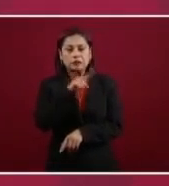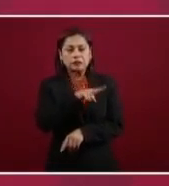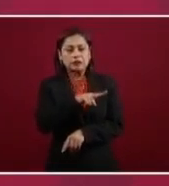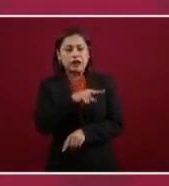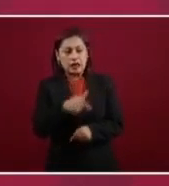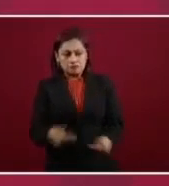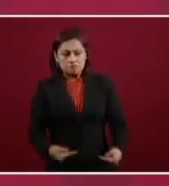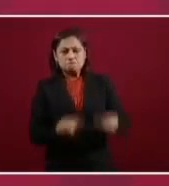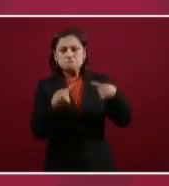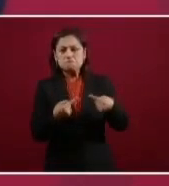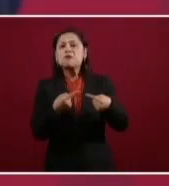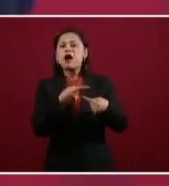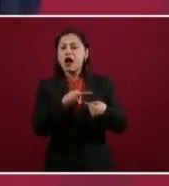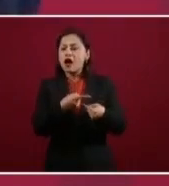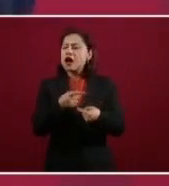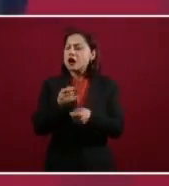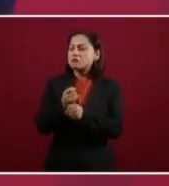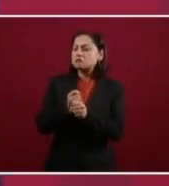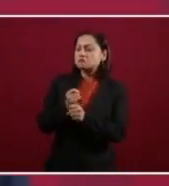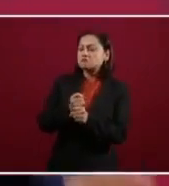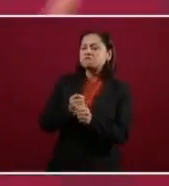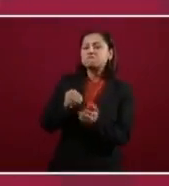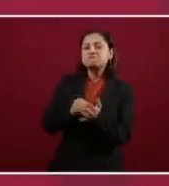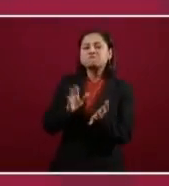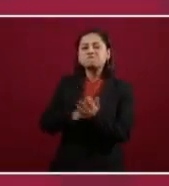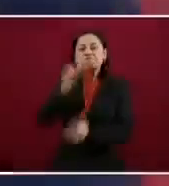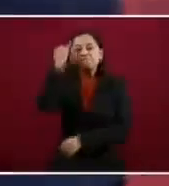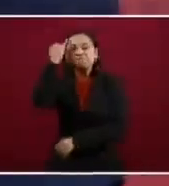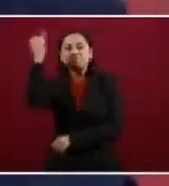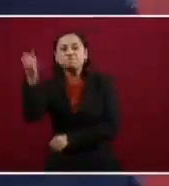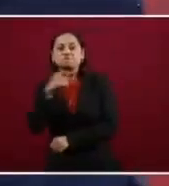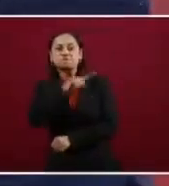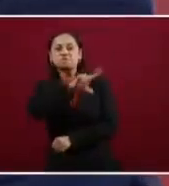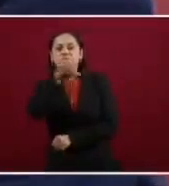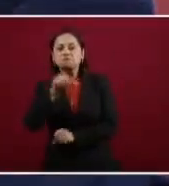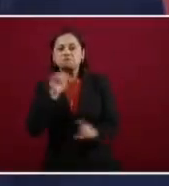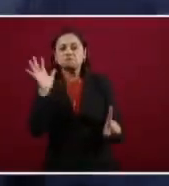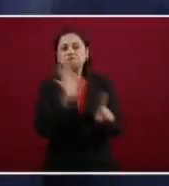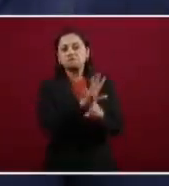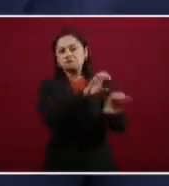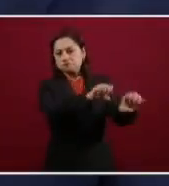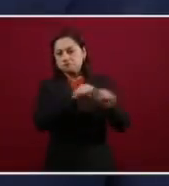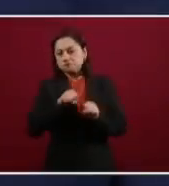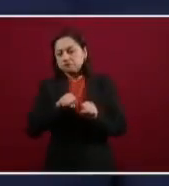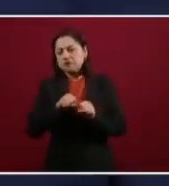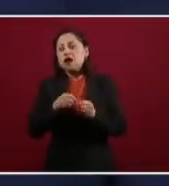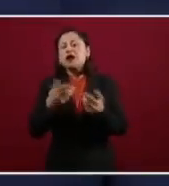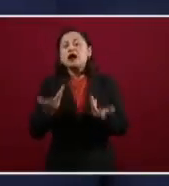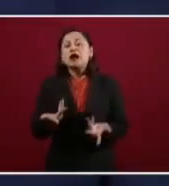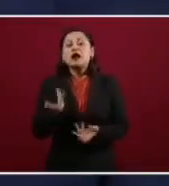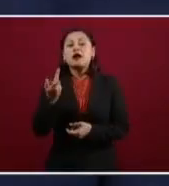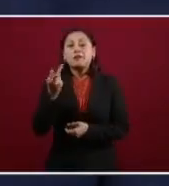y otra cosa es que se conozca de un hecho de corrupción